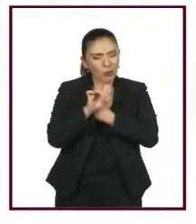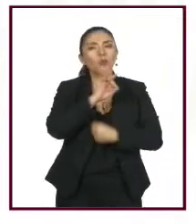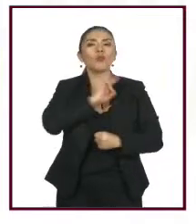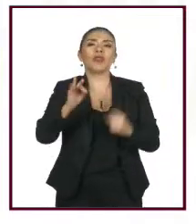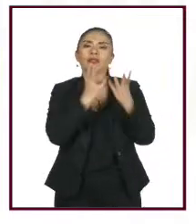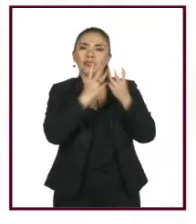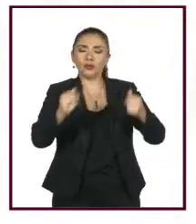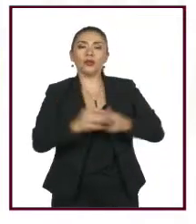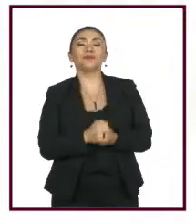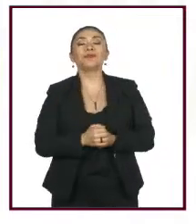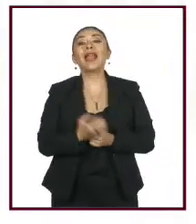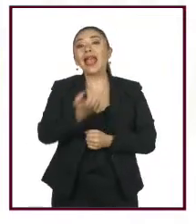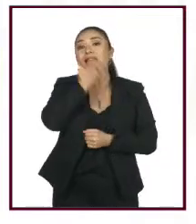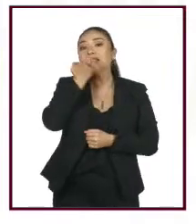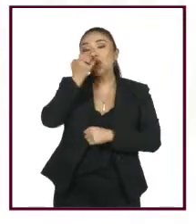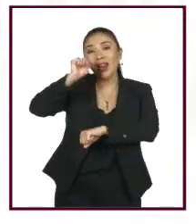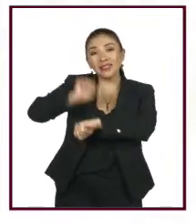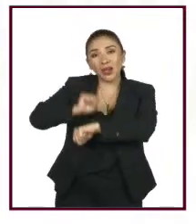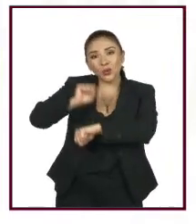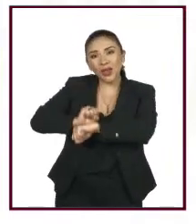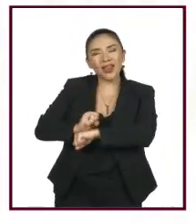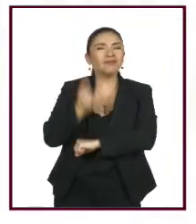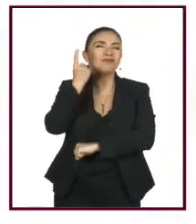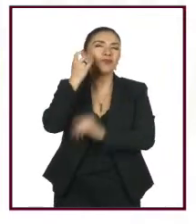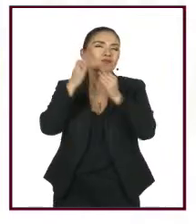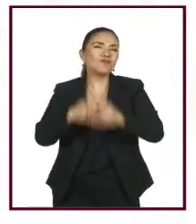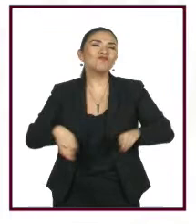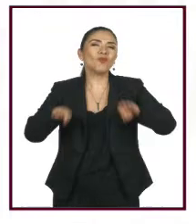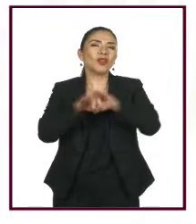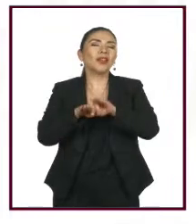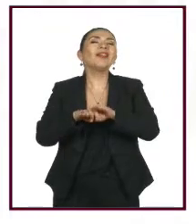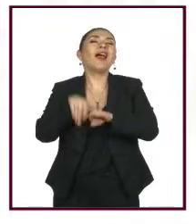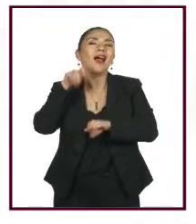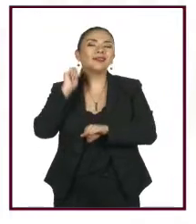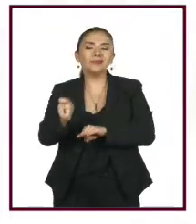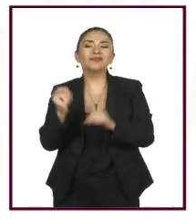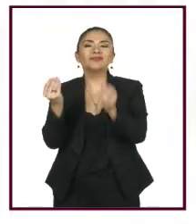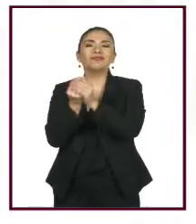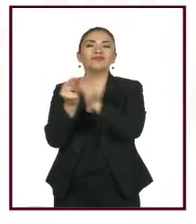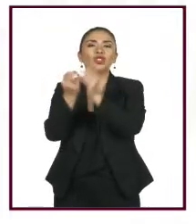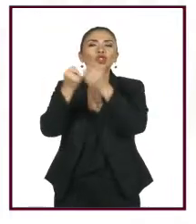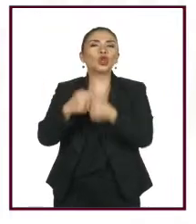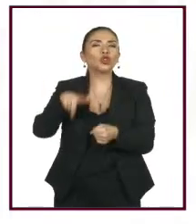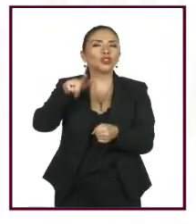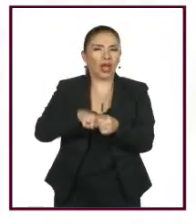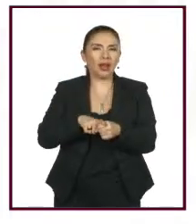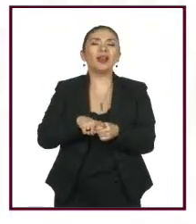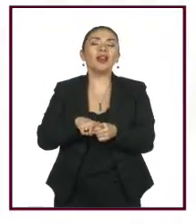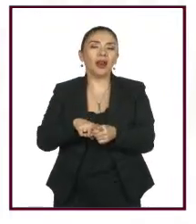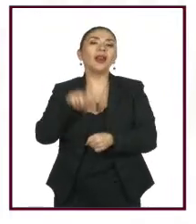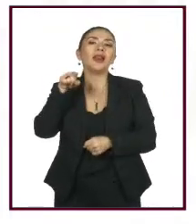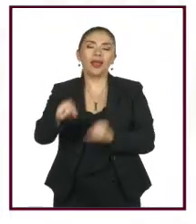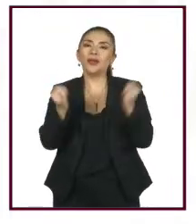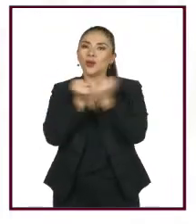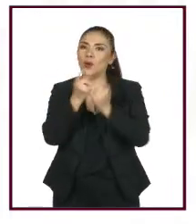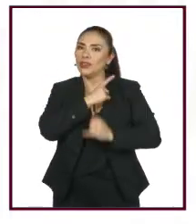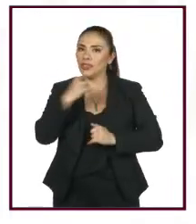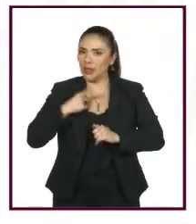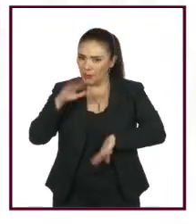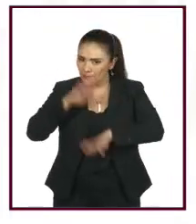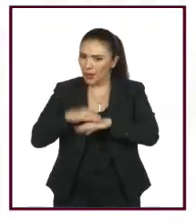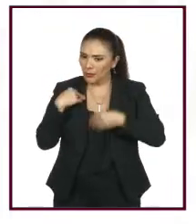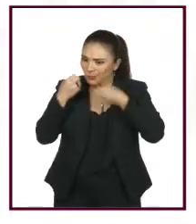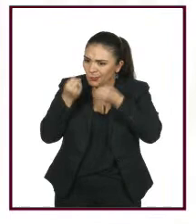Y a nivel secundaria, que la parte social en esta etapa del desarrollo es primordial, pues también aumentar la